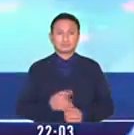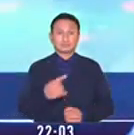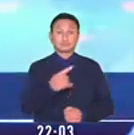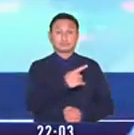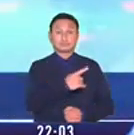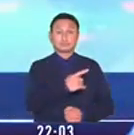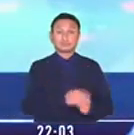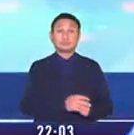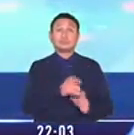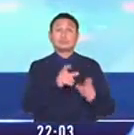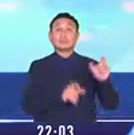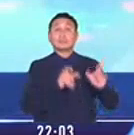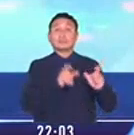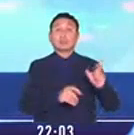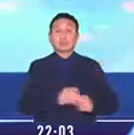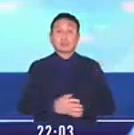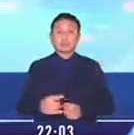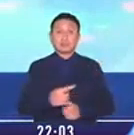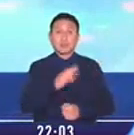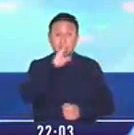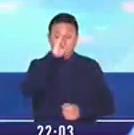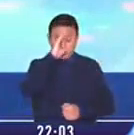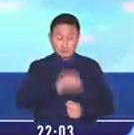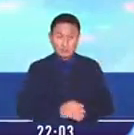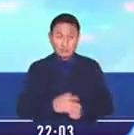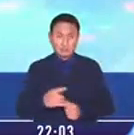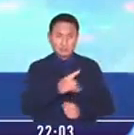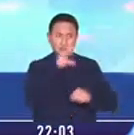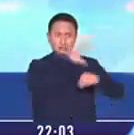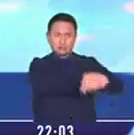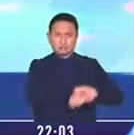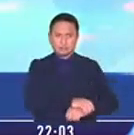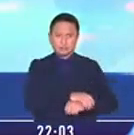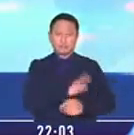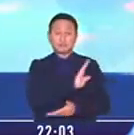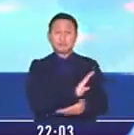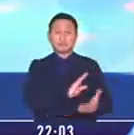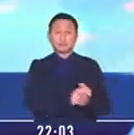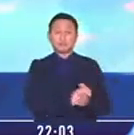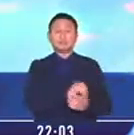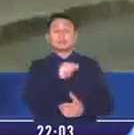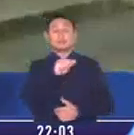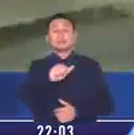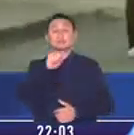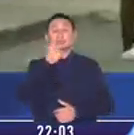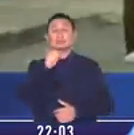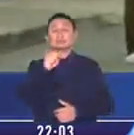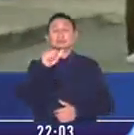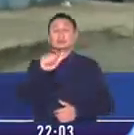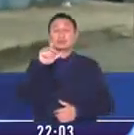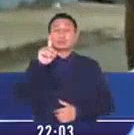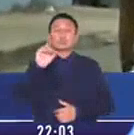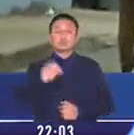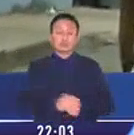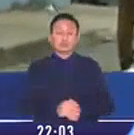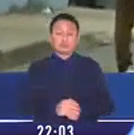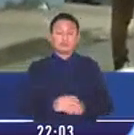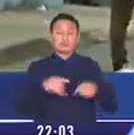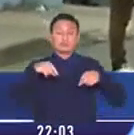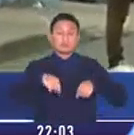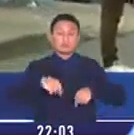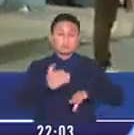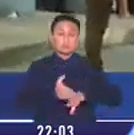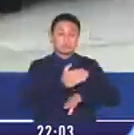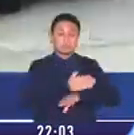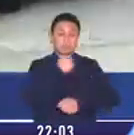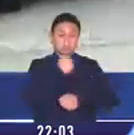Indignados, los moradores no permitían que la policía tome procedimiento en la cooperativa Sabucarán en Pascuales. Y es que durante una persecución que se